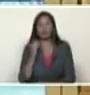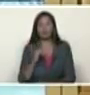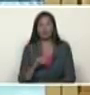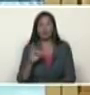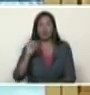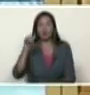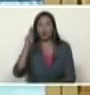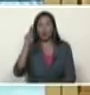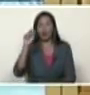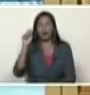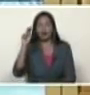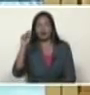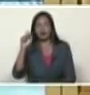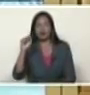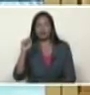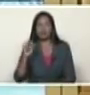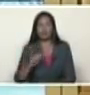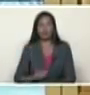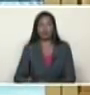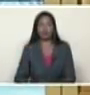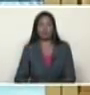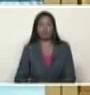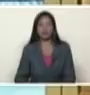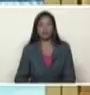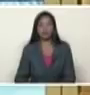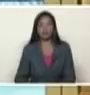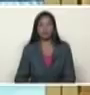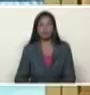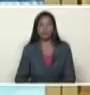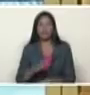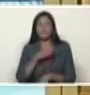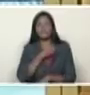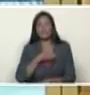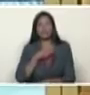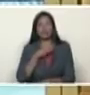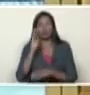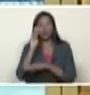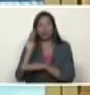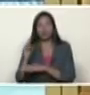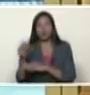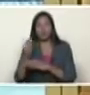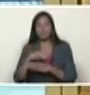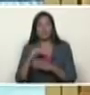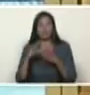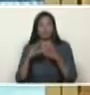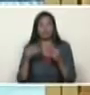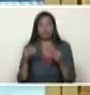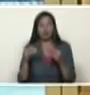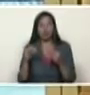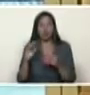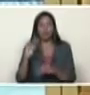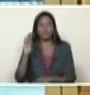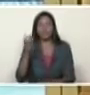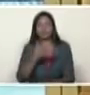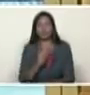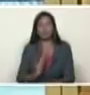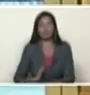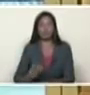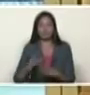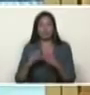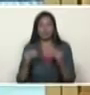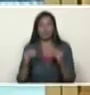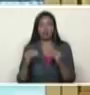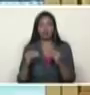la Avanzadora. La misión Negra Hipólita debe recibir todo el apoyo, vicepresidenta Delcy,